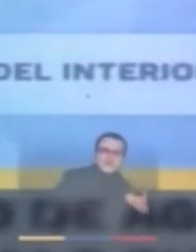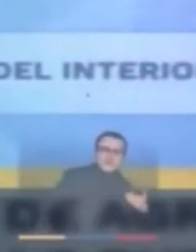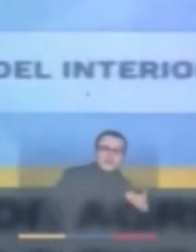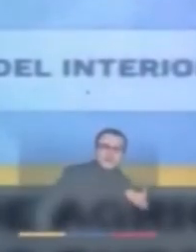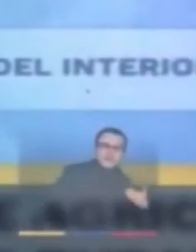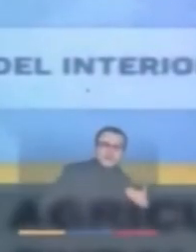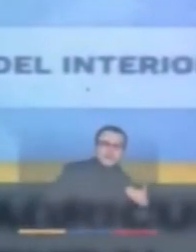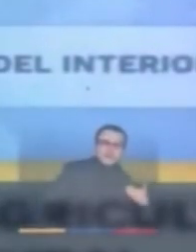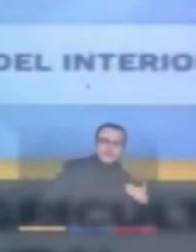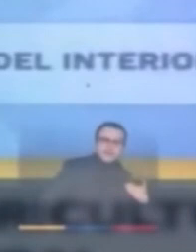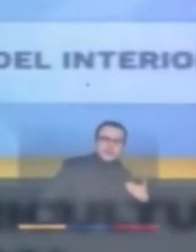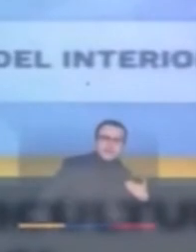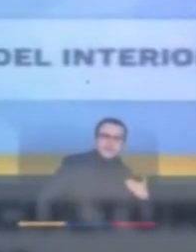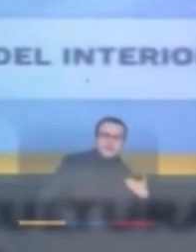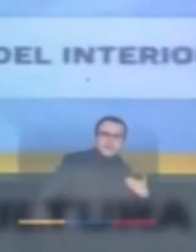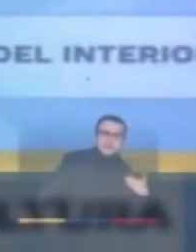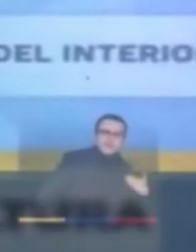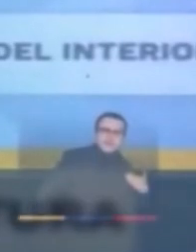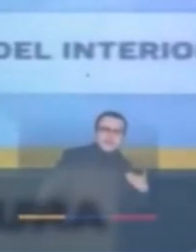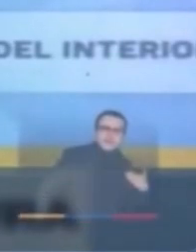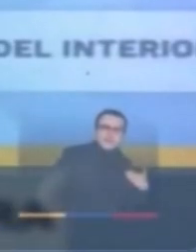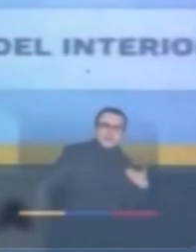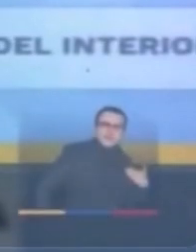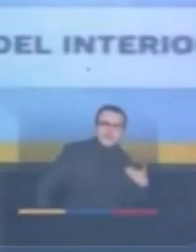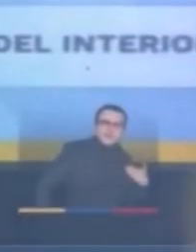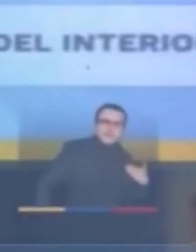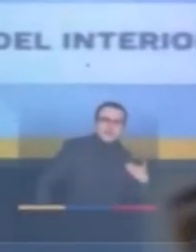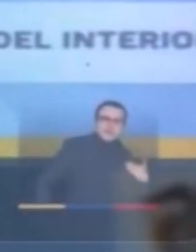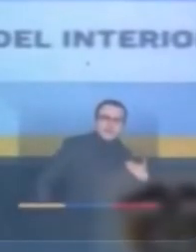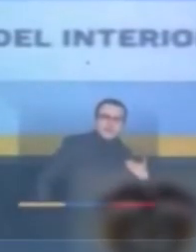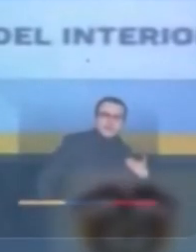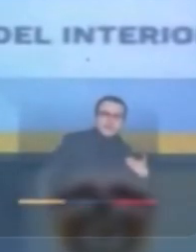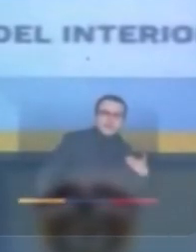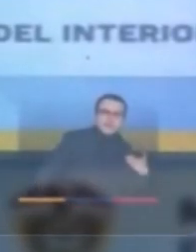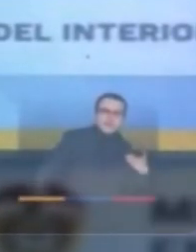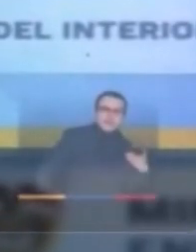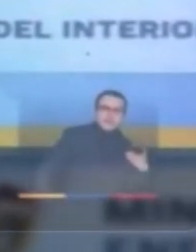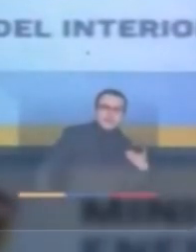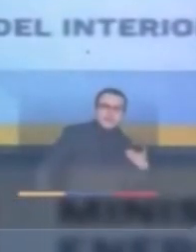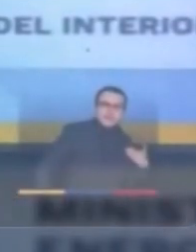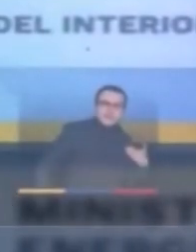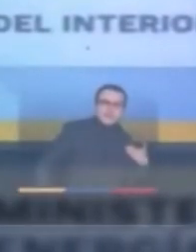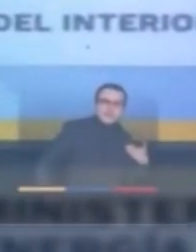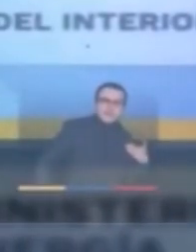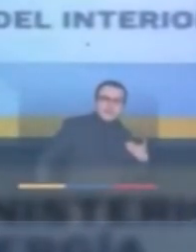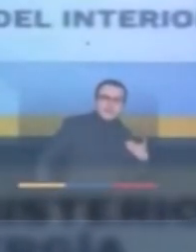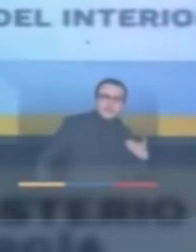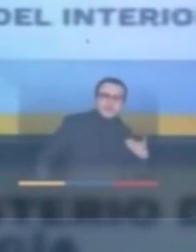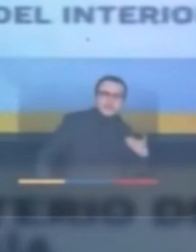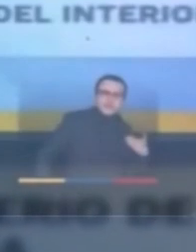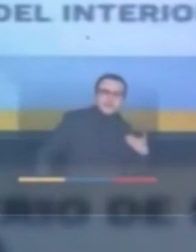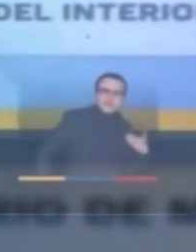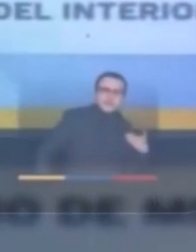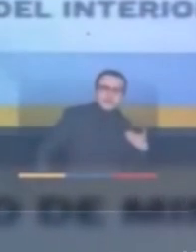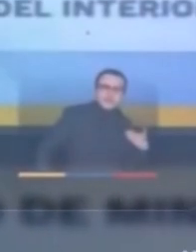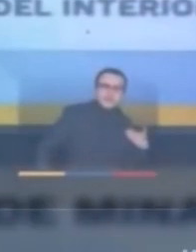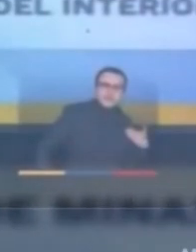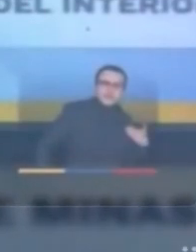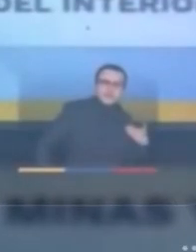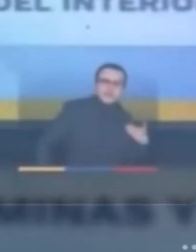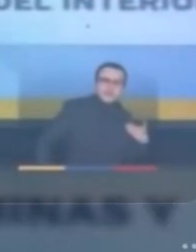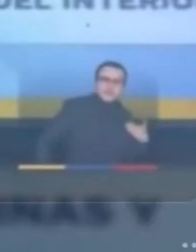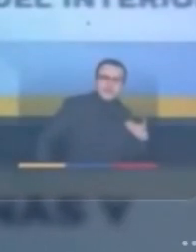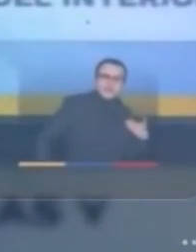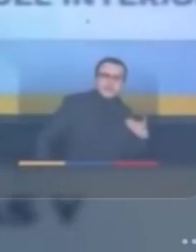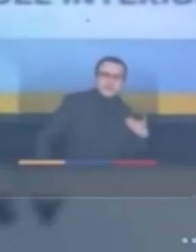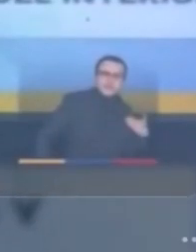está así planteada. Y es que, doctor Fernando, en Colombia los principales golpeados con la reforma laboral son precisamente